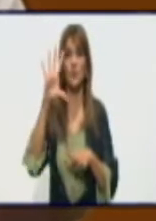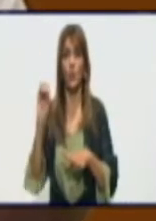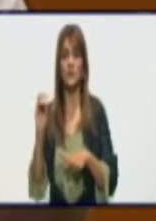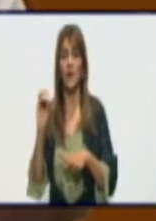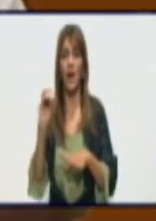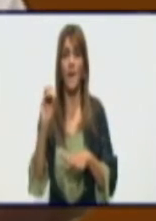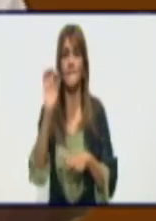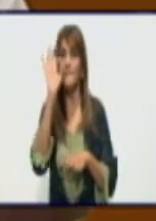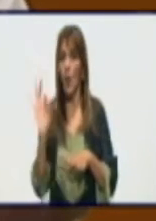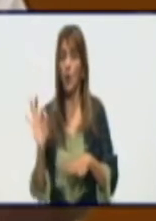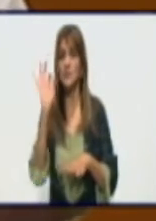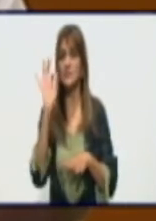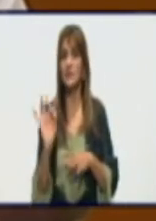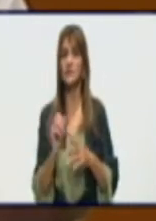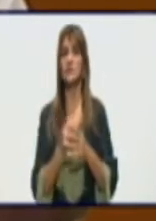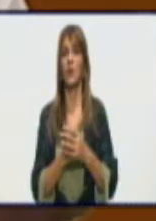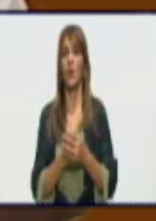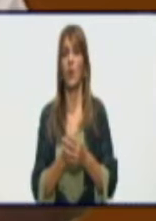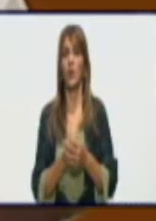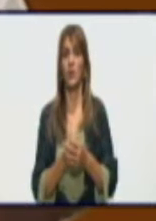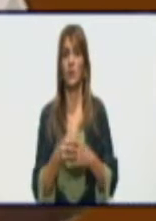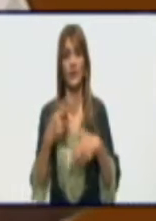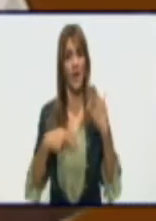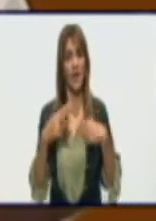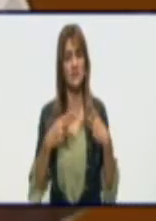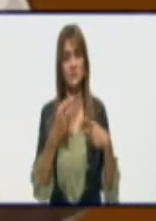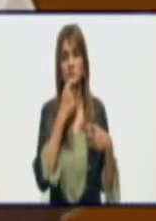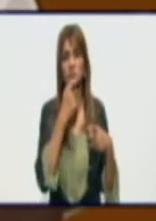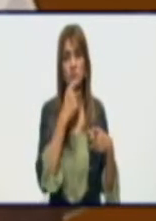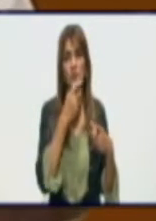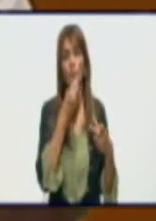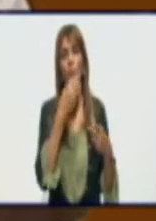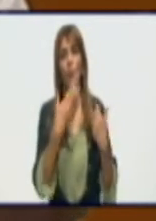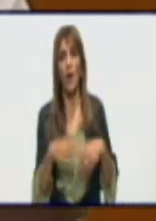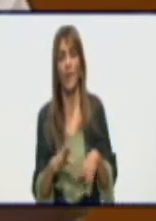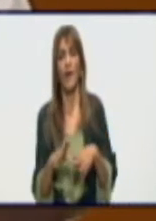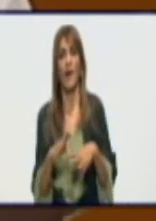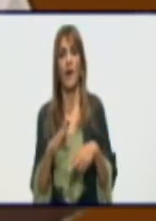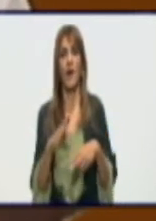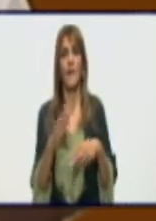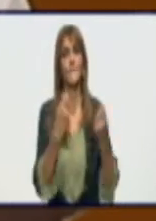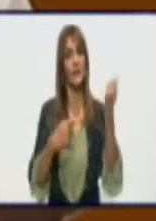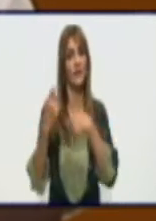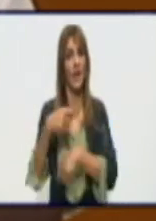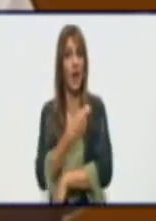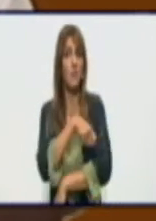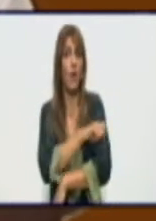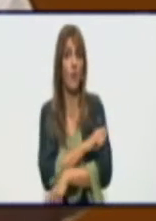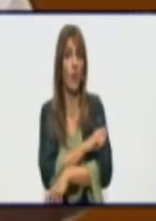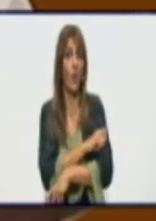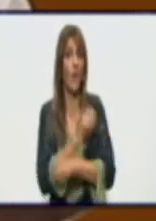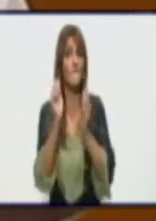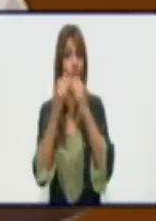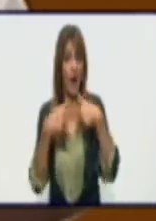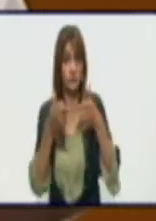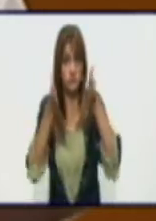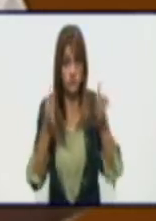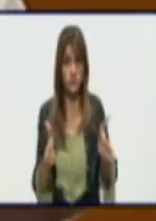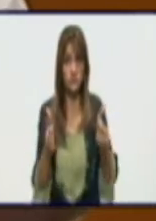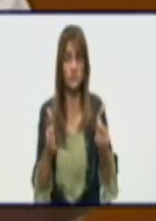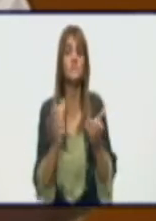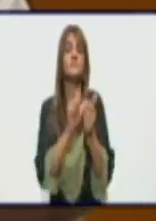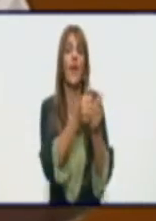unidades productivas que realizan el surtido de repostería, pudieran ofertarle al pueblo, aunque sea el pan de maíz, que es un producto que sabemos las condiciones y las características